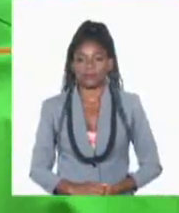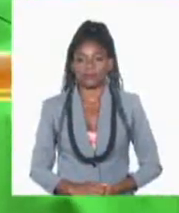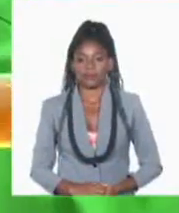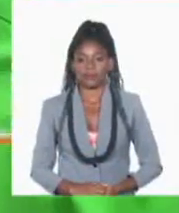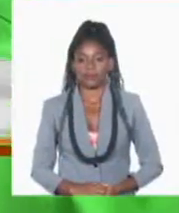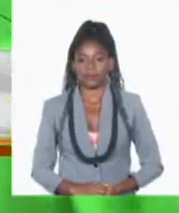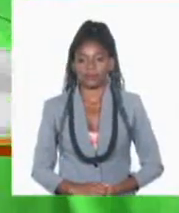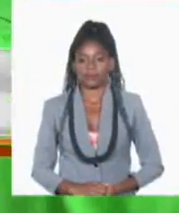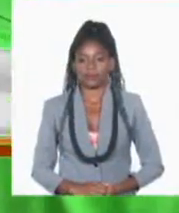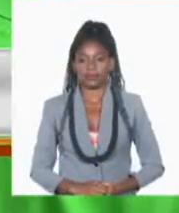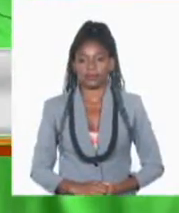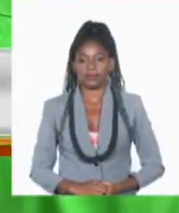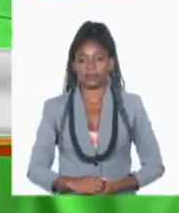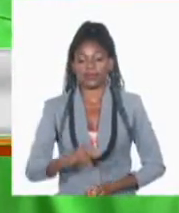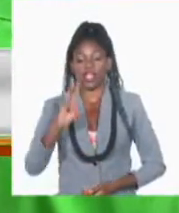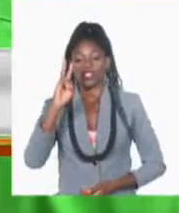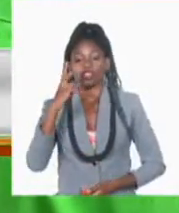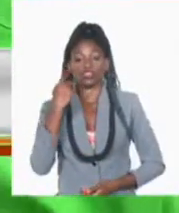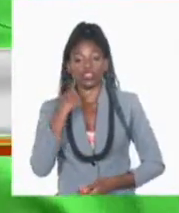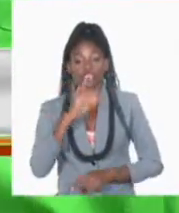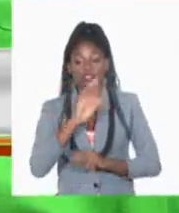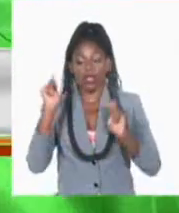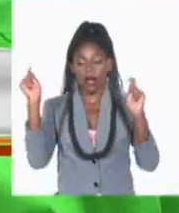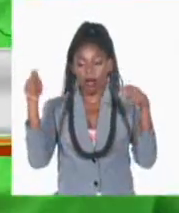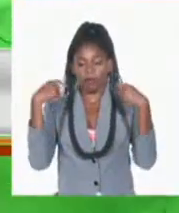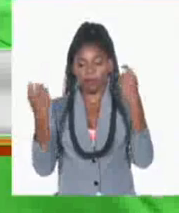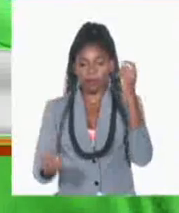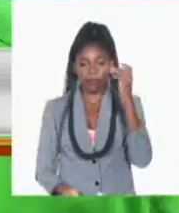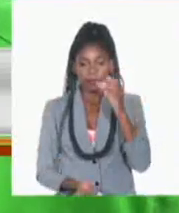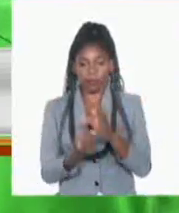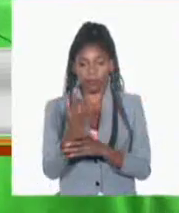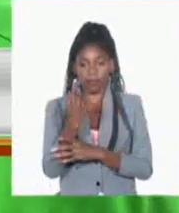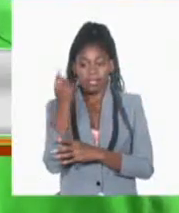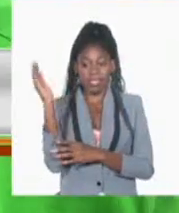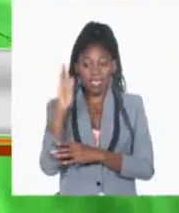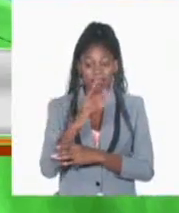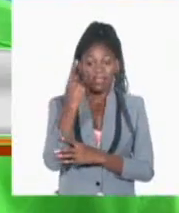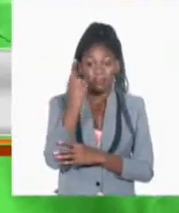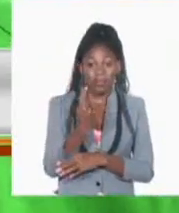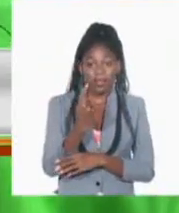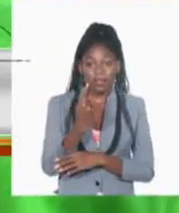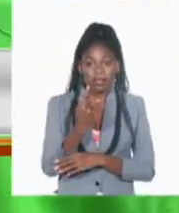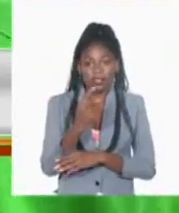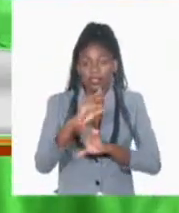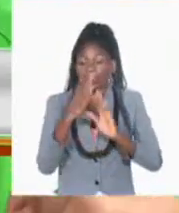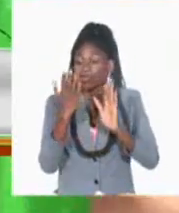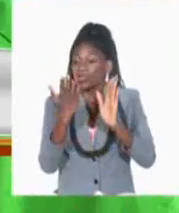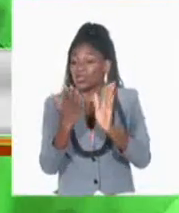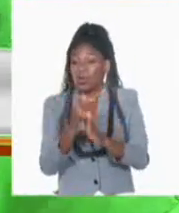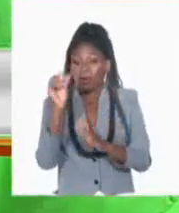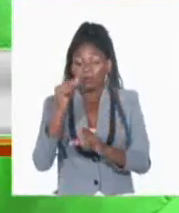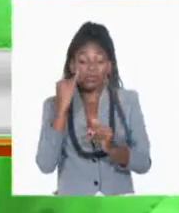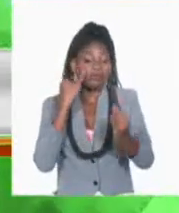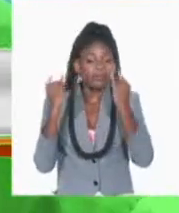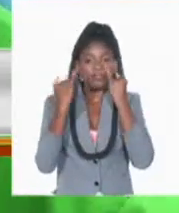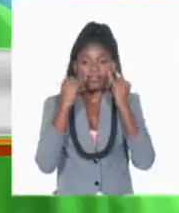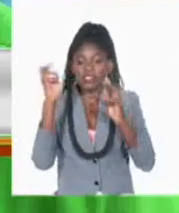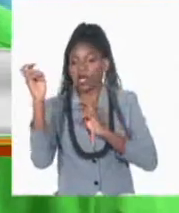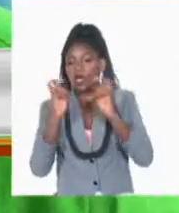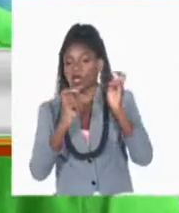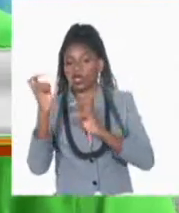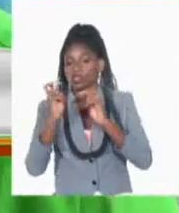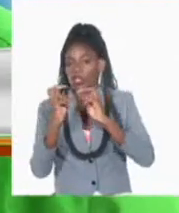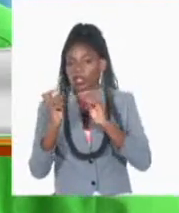2 años ya con este festival y cada vez que viene es una bendición. Todo el mundo está interesado en los talleres que Ernesto